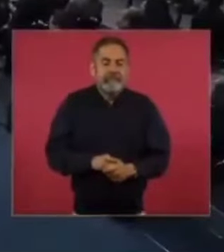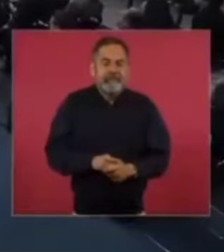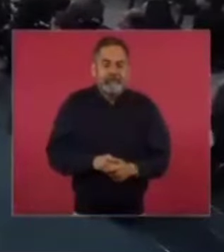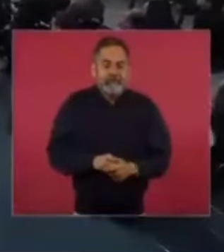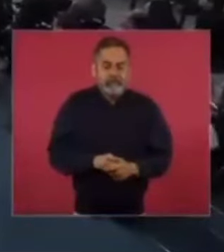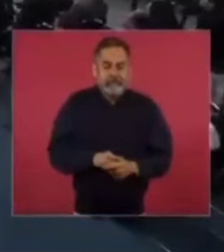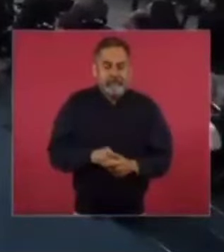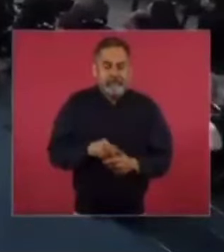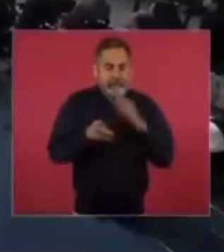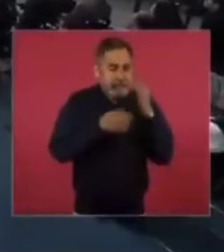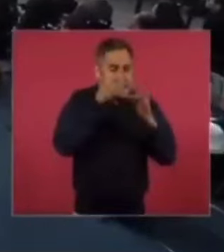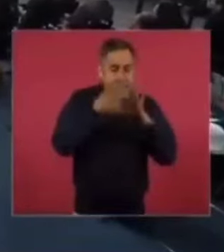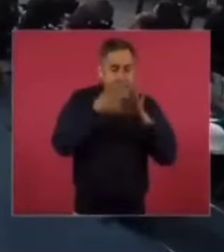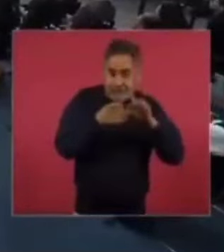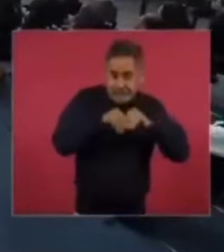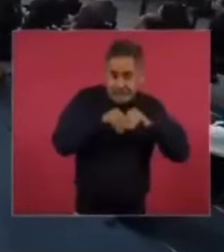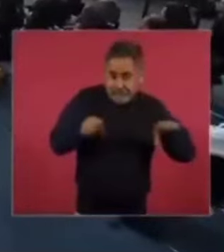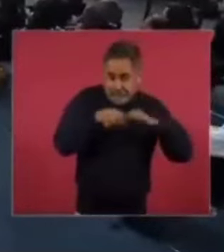los medios,